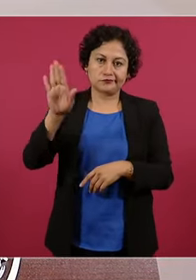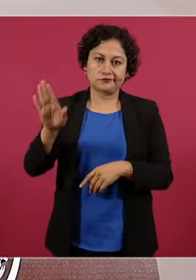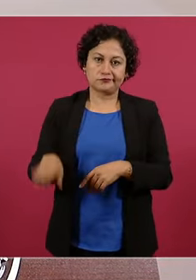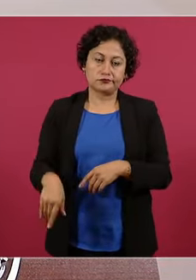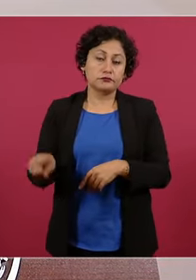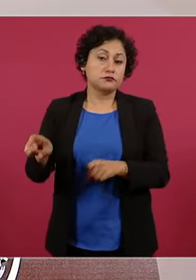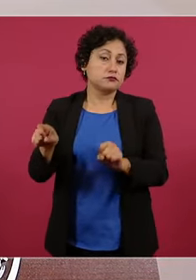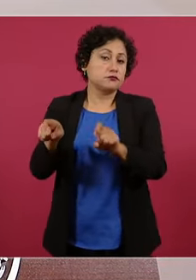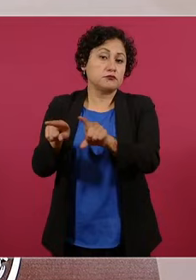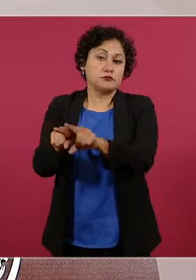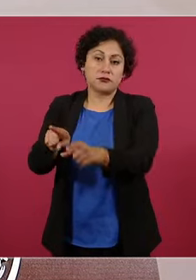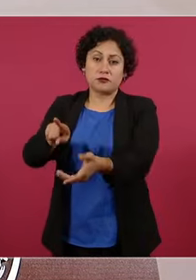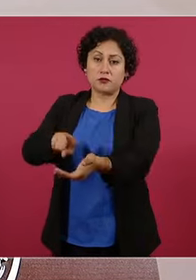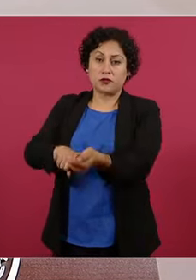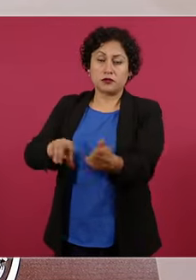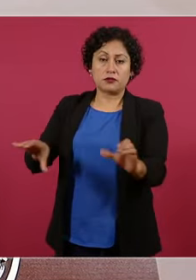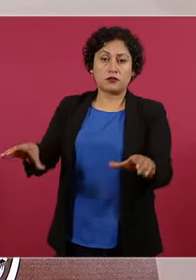comunidad